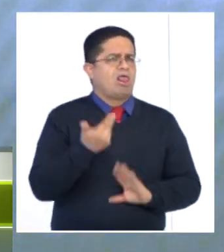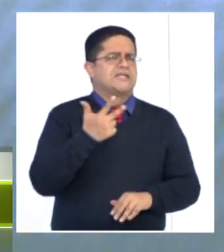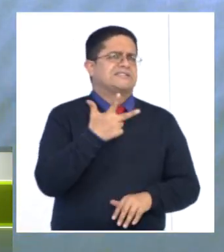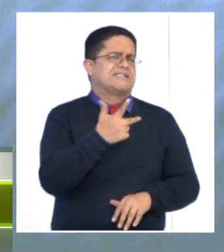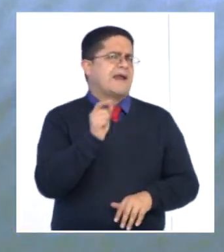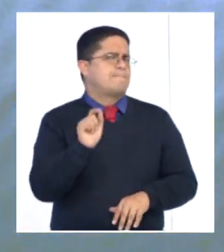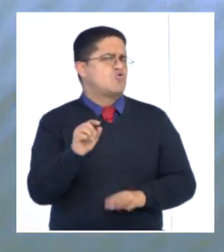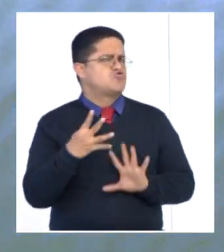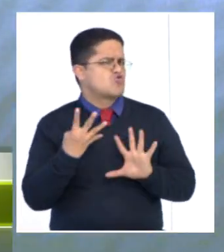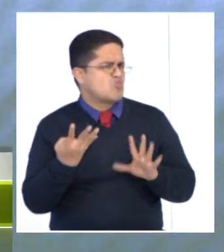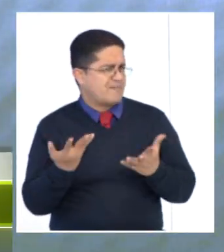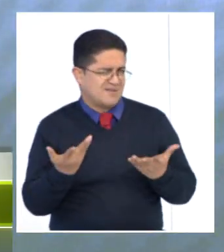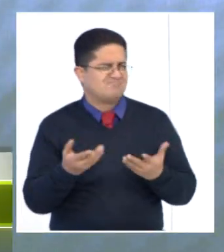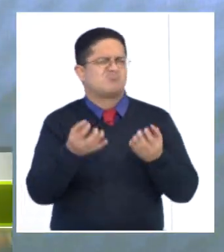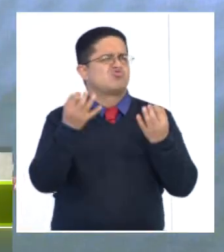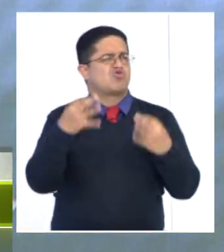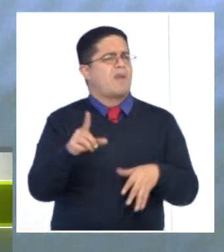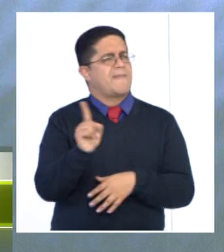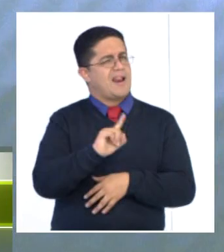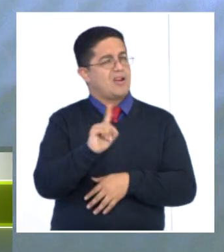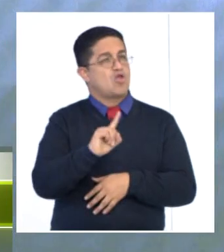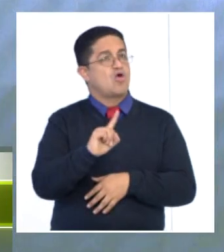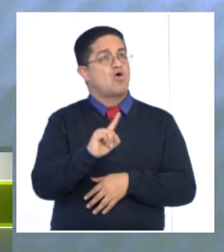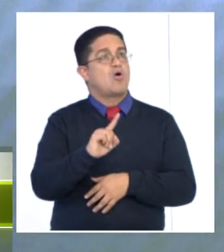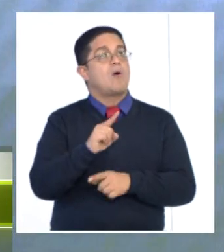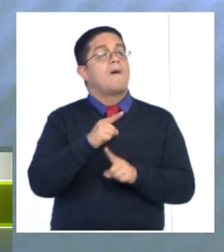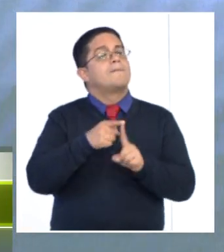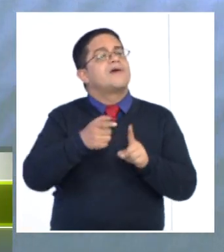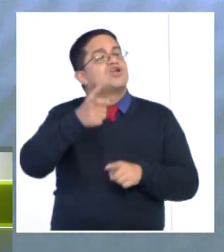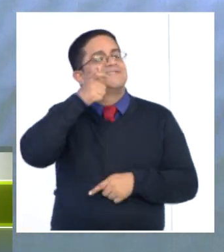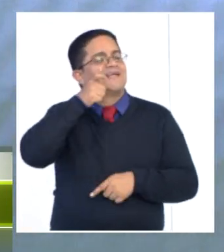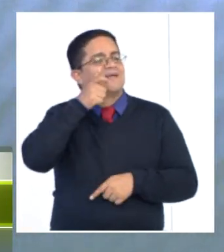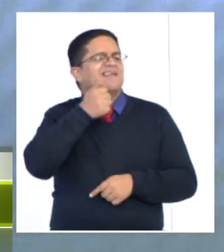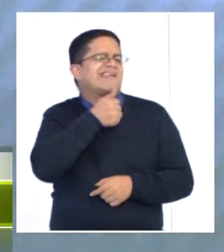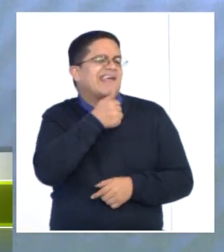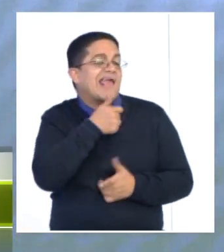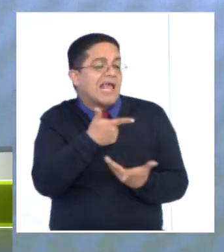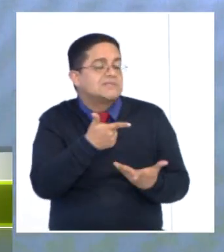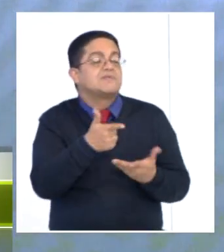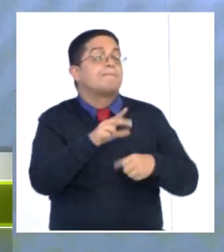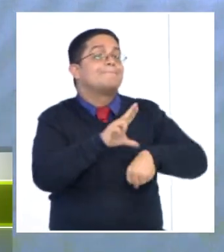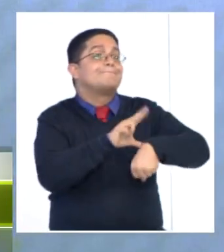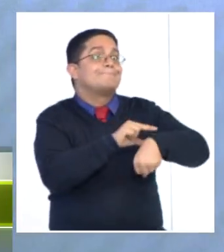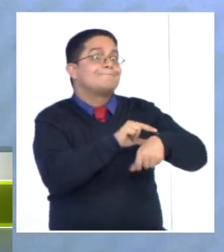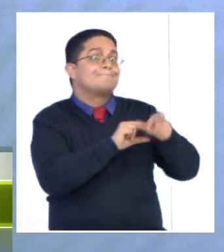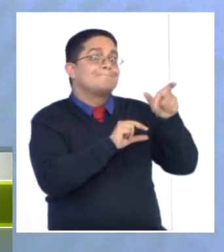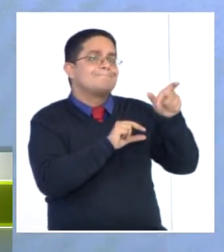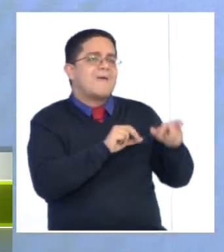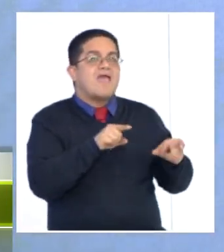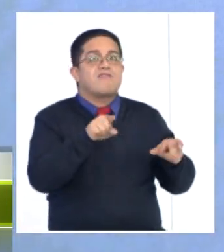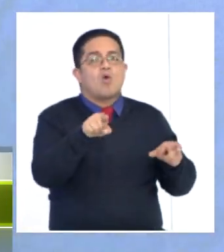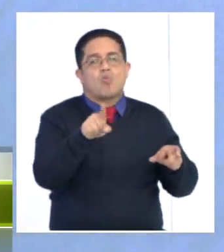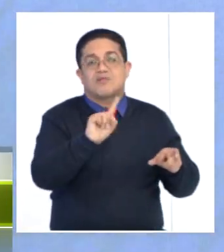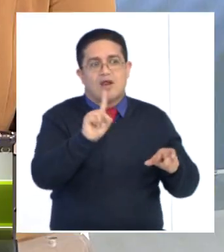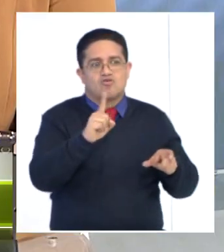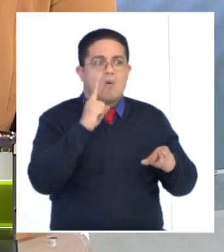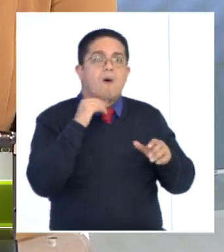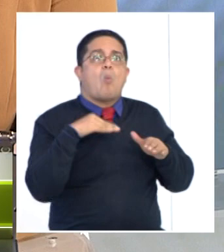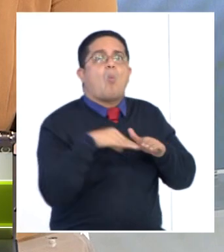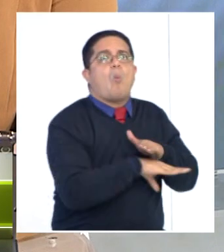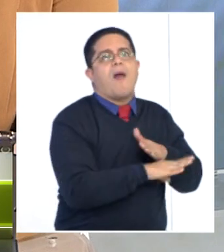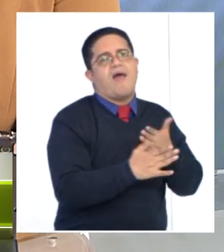es normal, pero sigue estando dentro de límites normales, pero ese seguimiento lo hace uno, el médico, no ustedes engavetando los resultados. Por